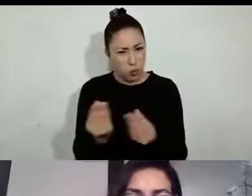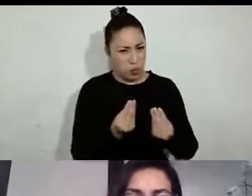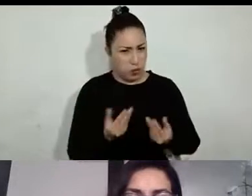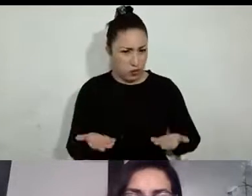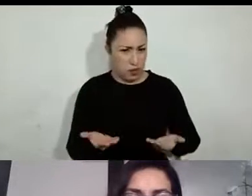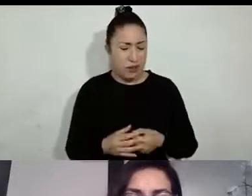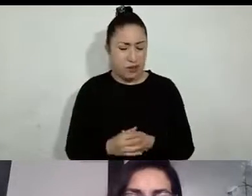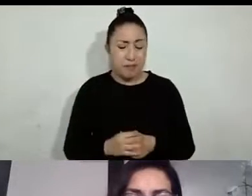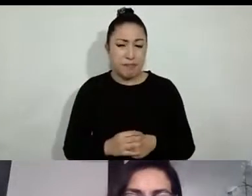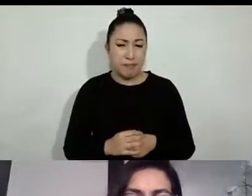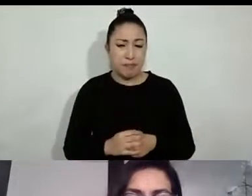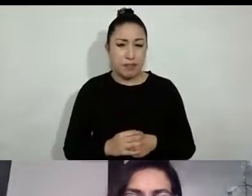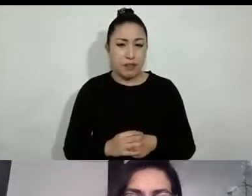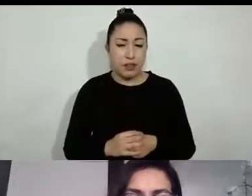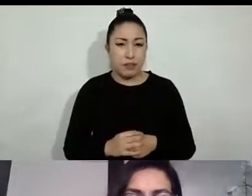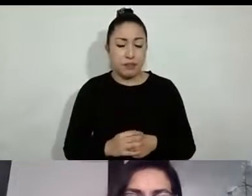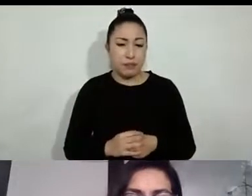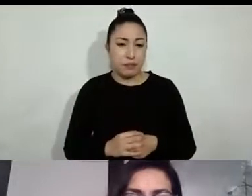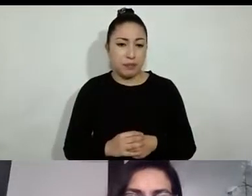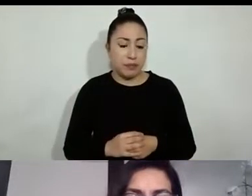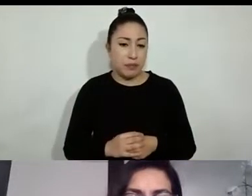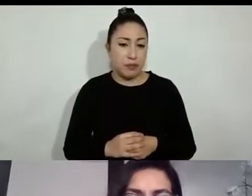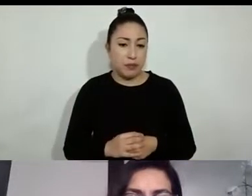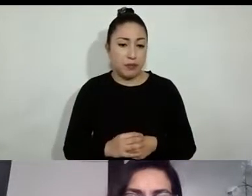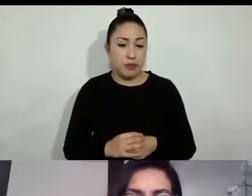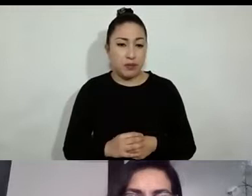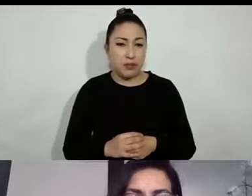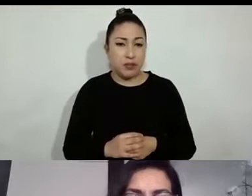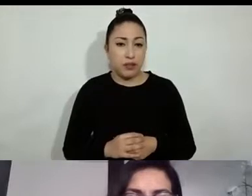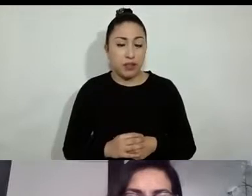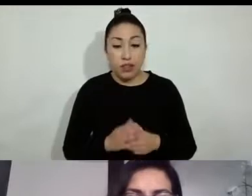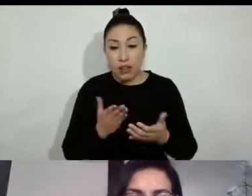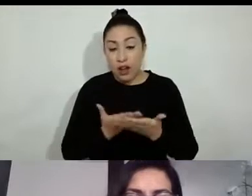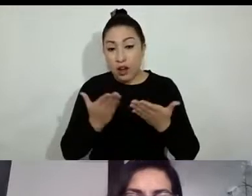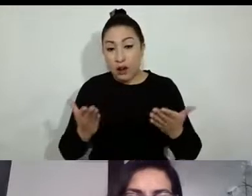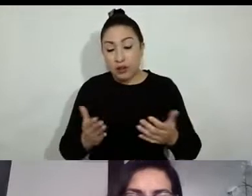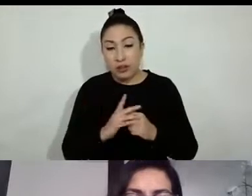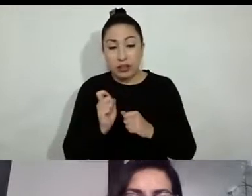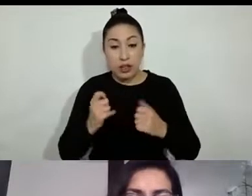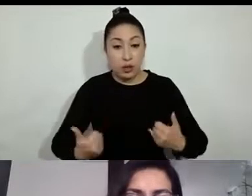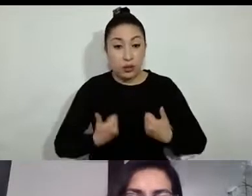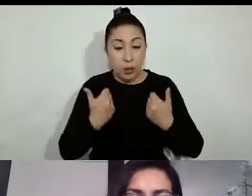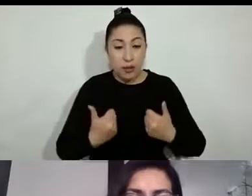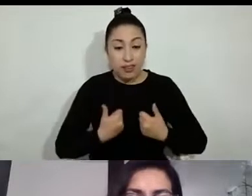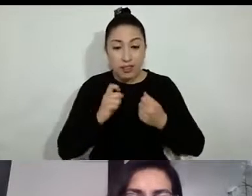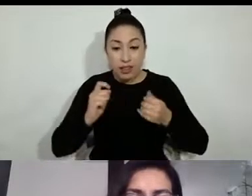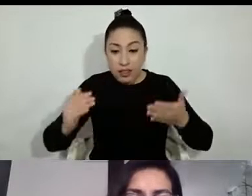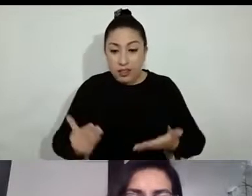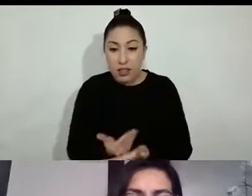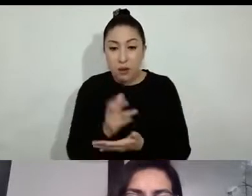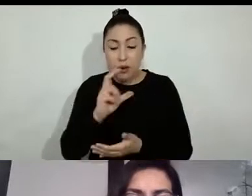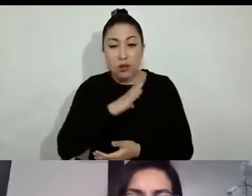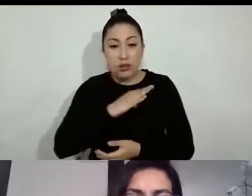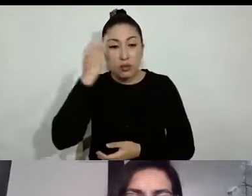Lo decía ya, una juventud que nació en un escenario de vacas flacas y que no ha